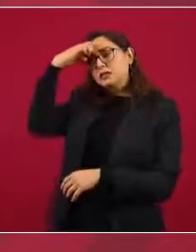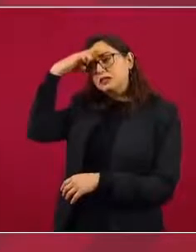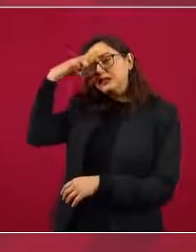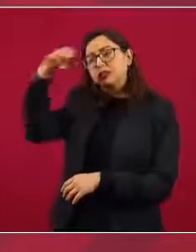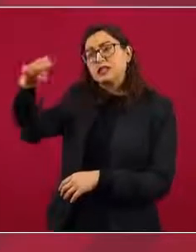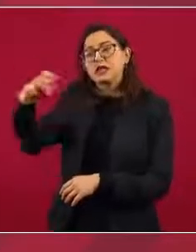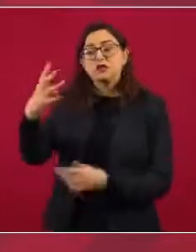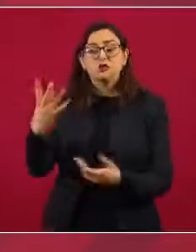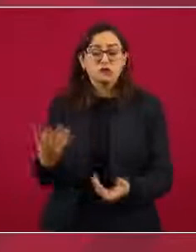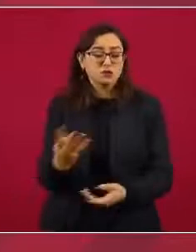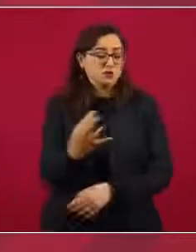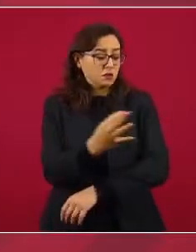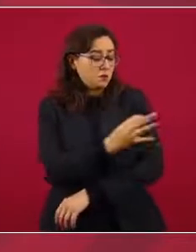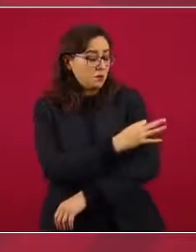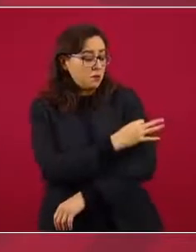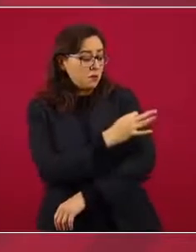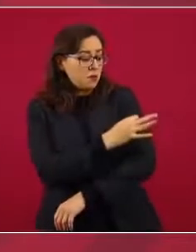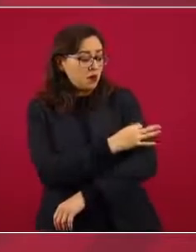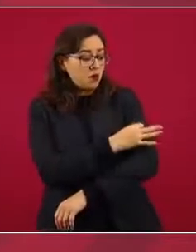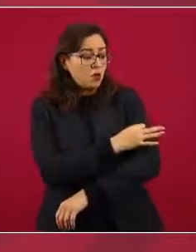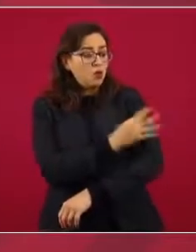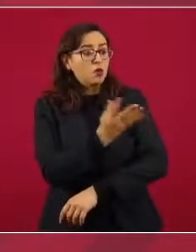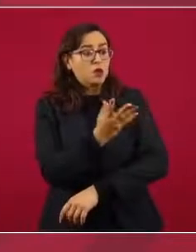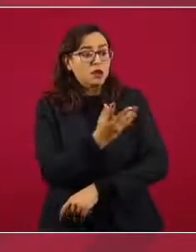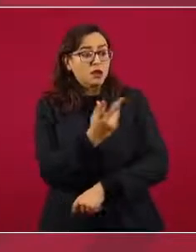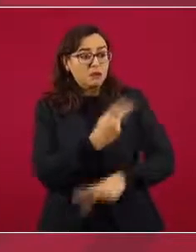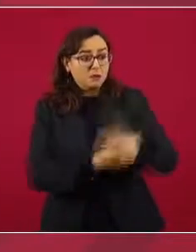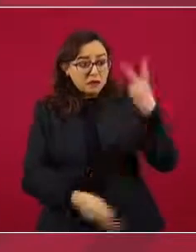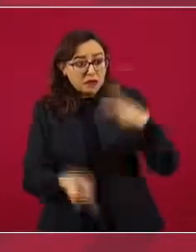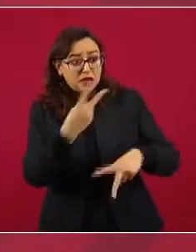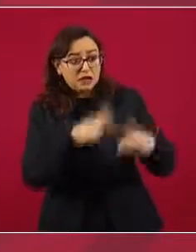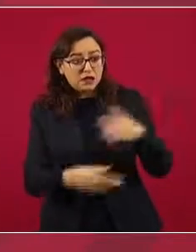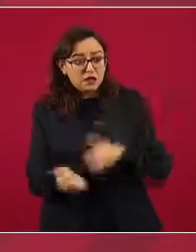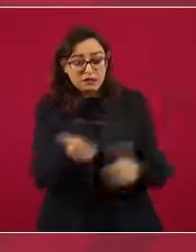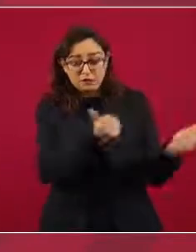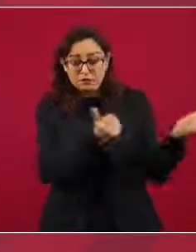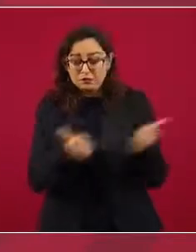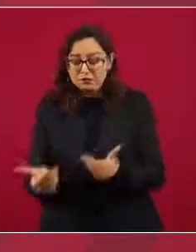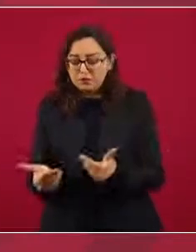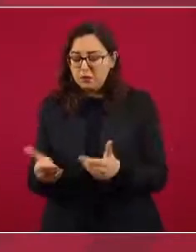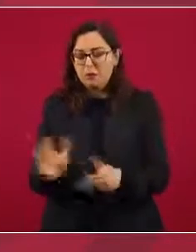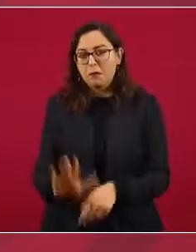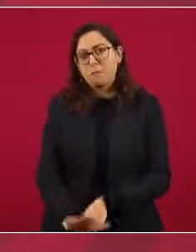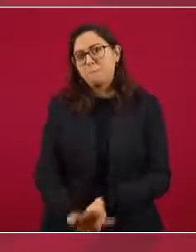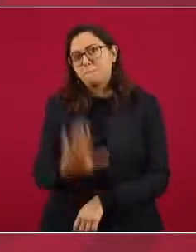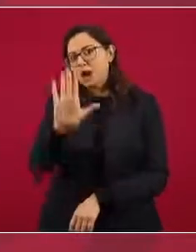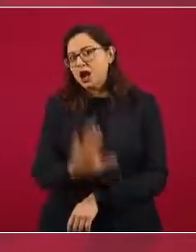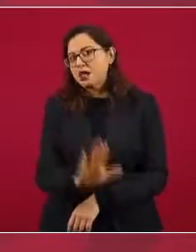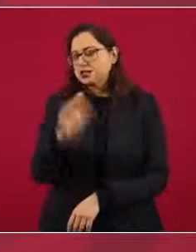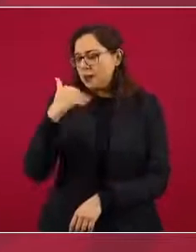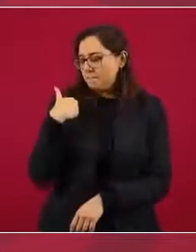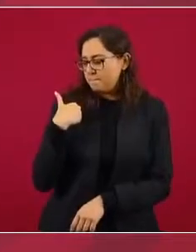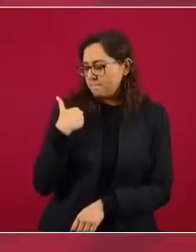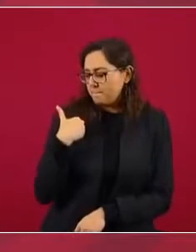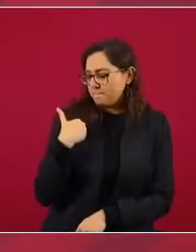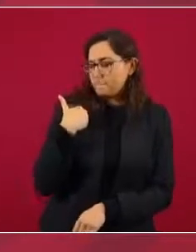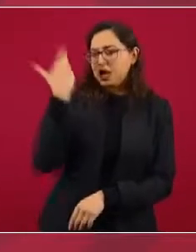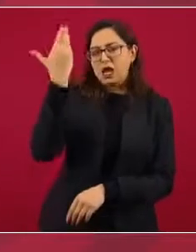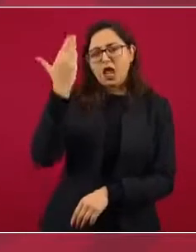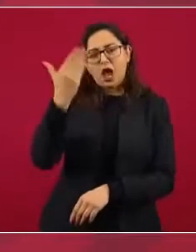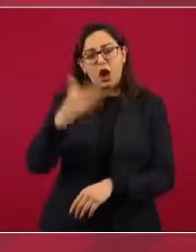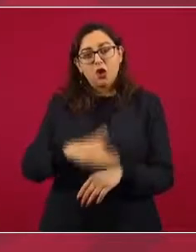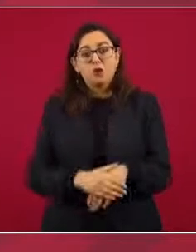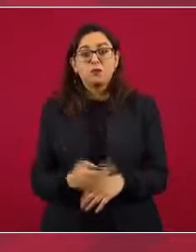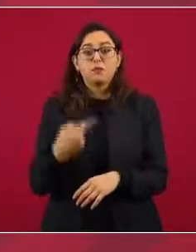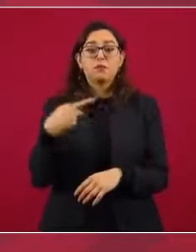COVID-19, para muchos será como un milagro, pero para todos, los que hemos vivido con